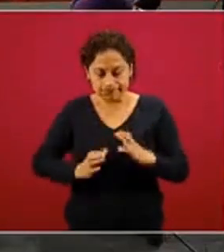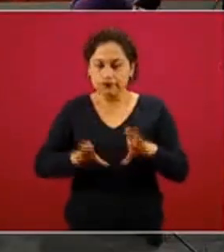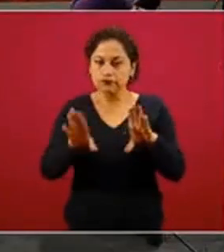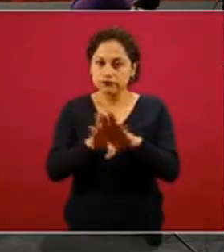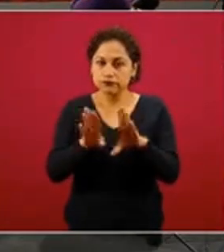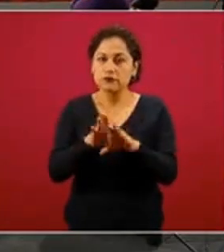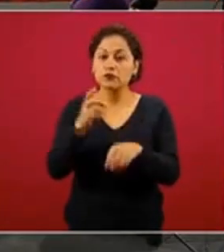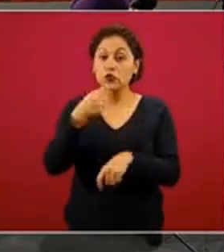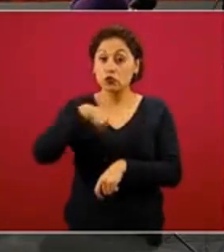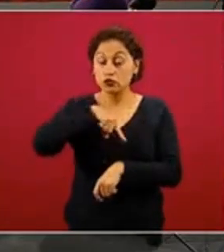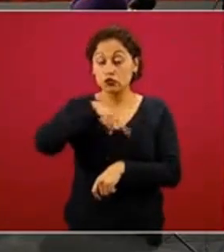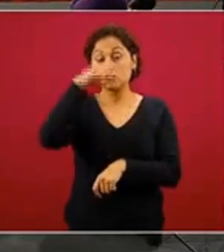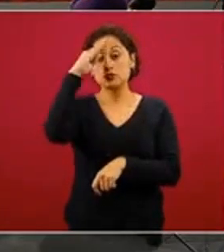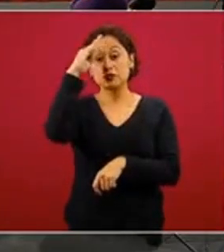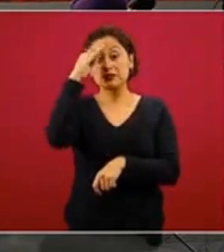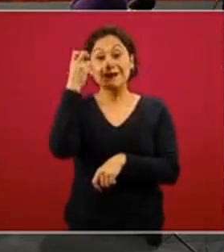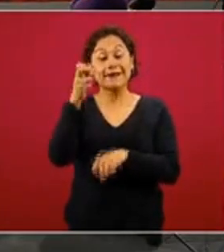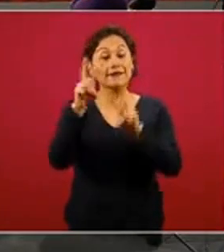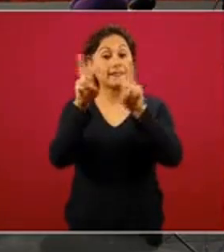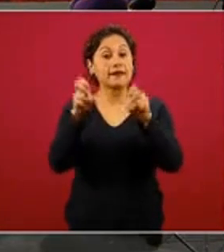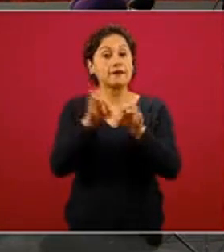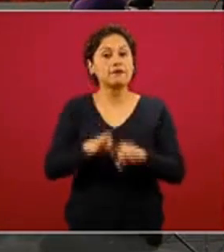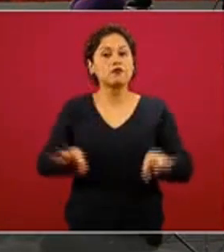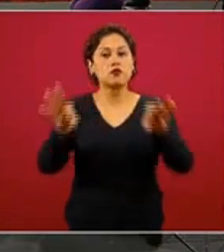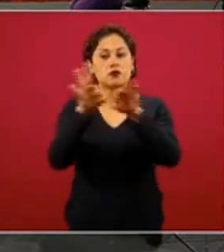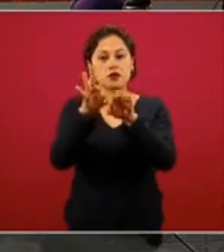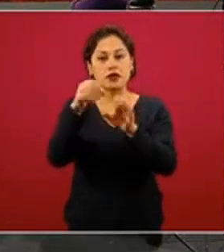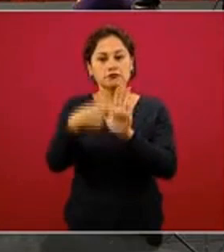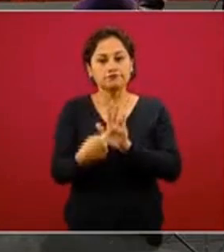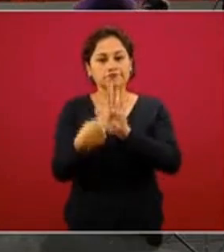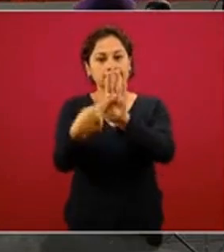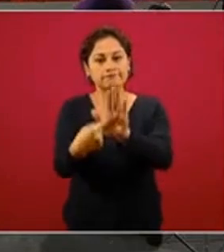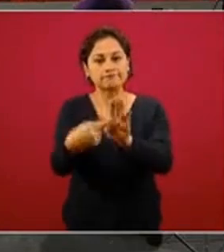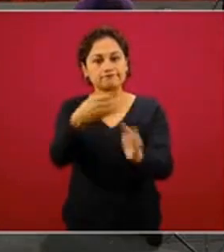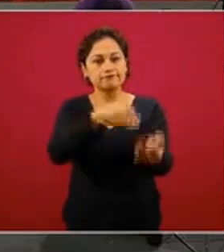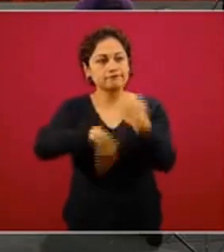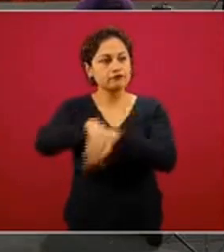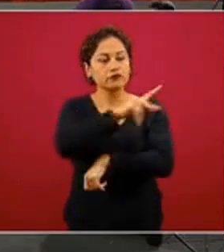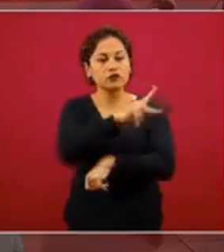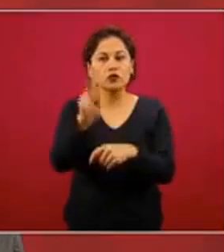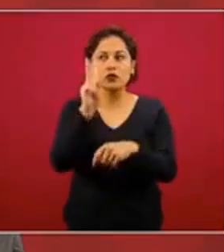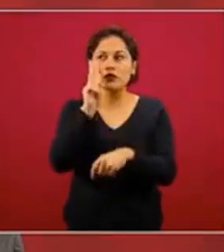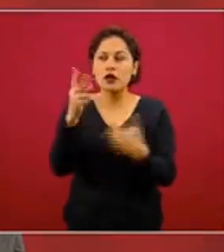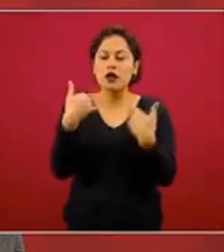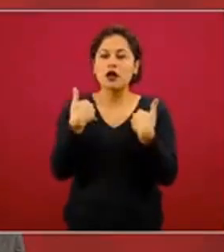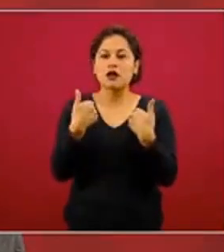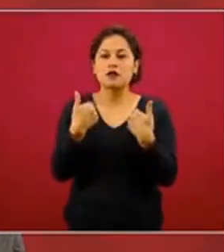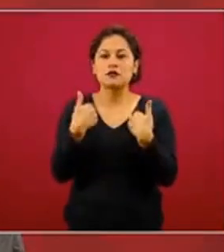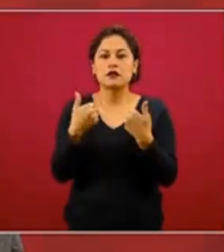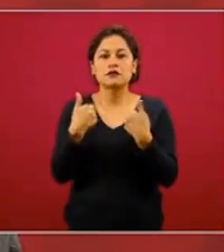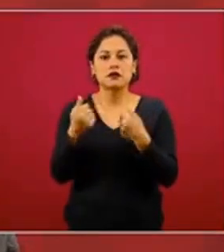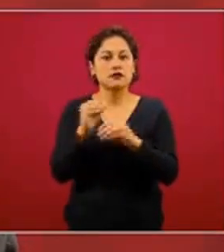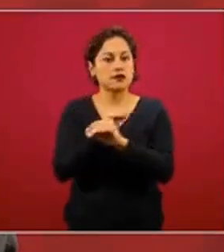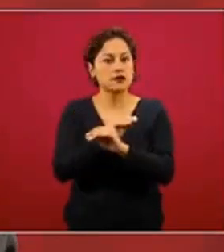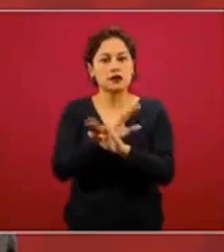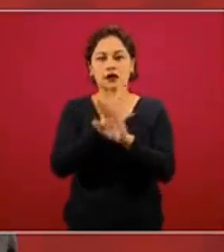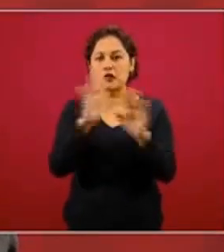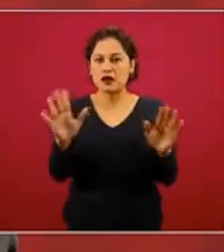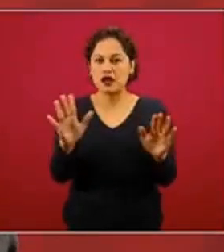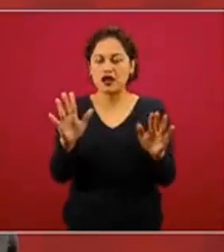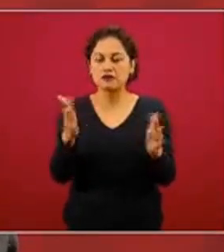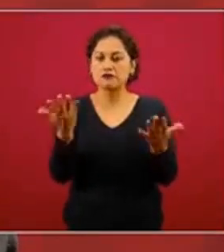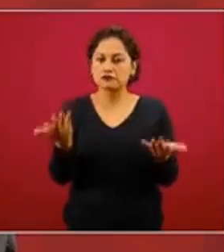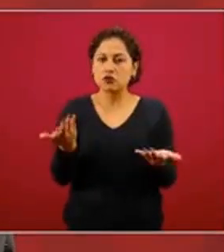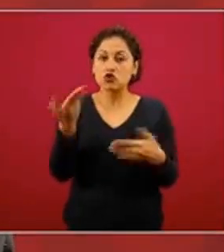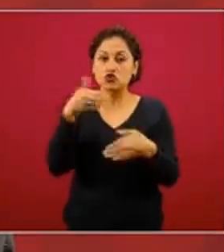nos va a permitir a todas y todos entender con mayor amplitud por qué este